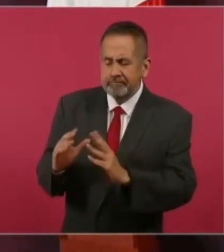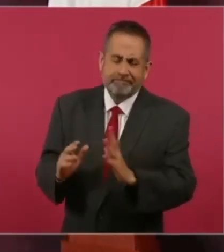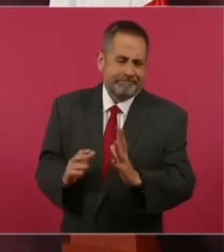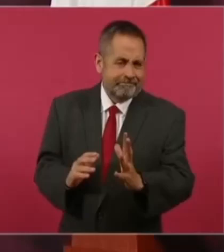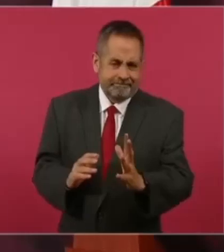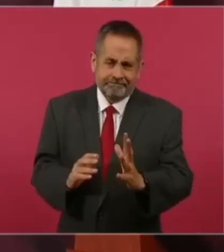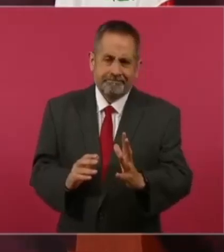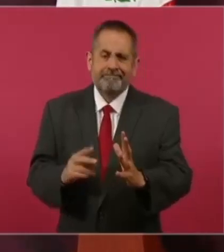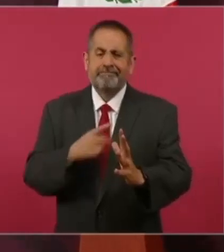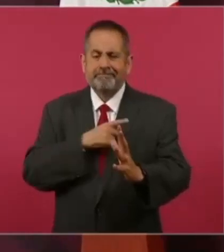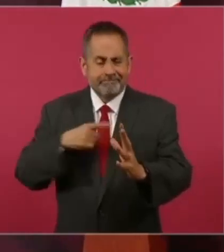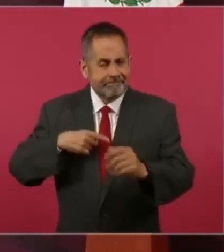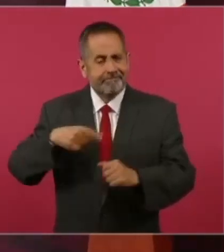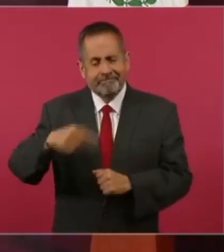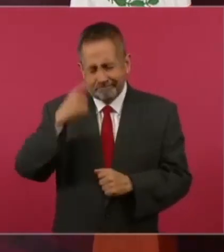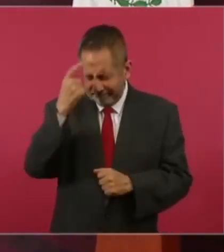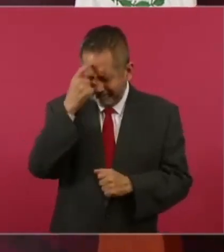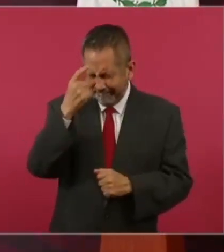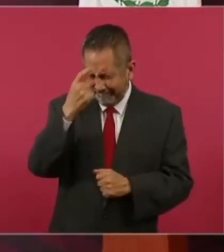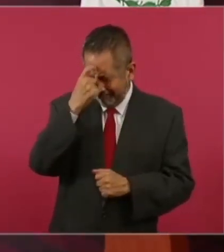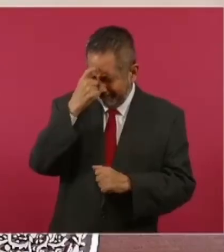Tenemos que ir haciendo conciencia